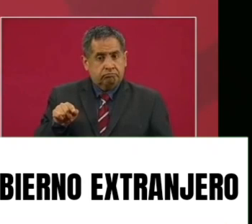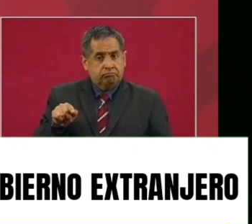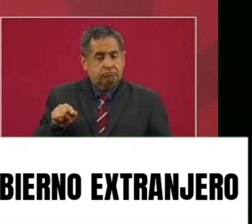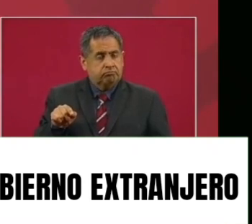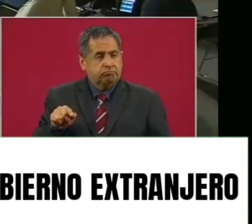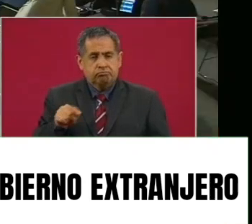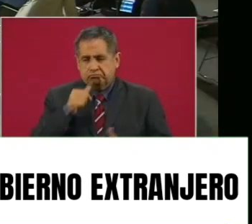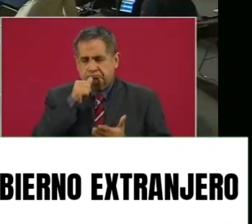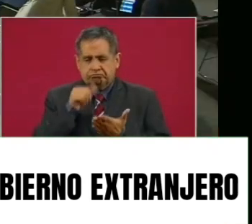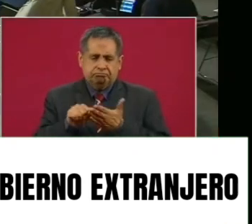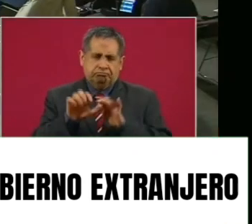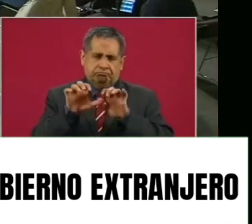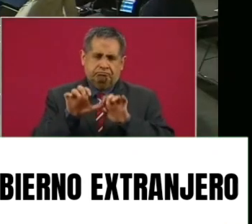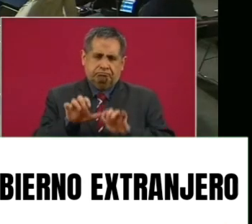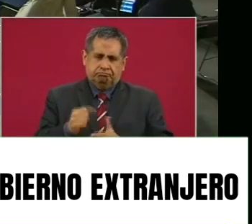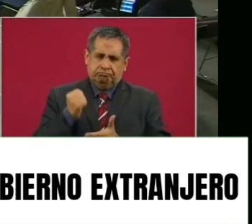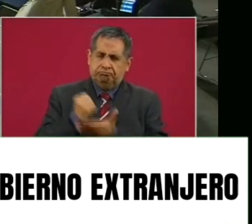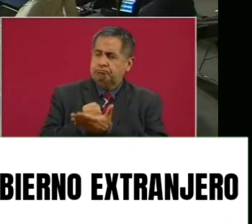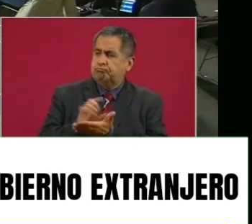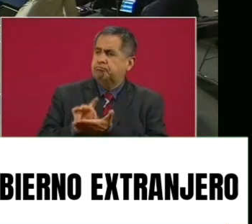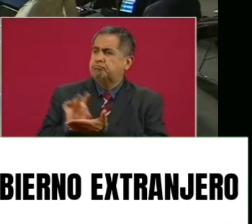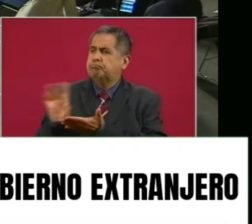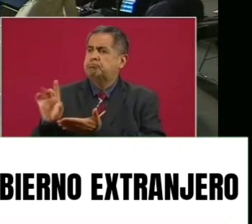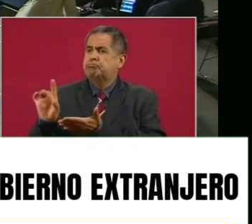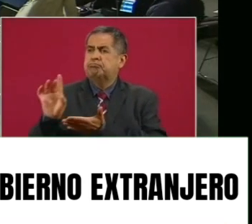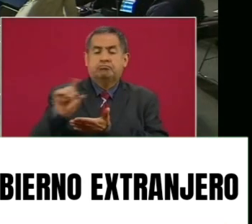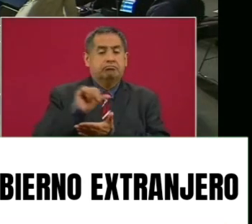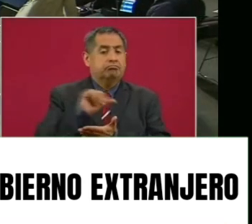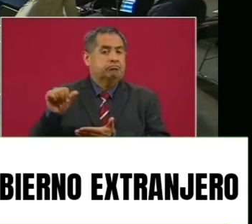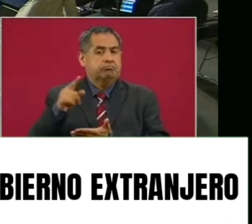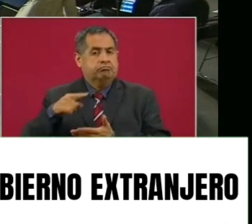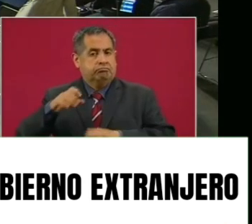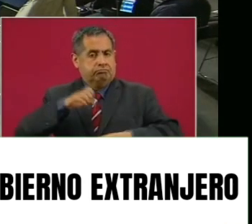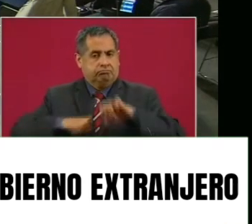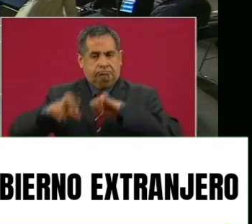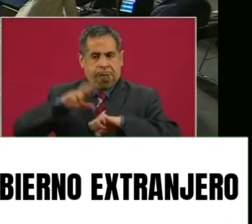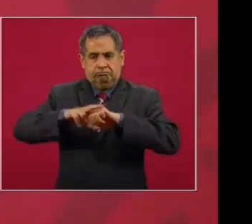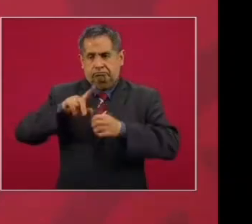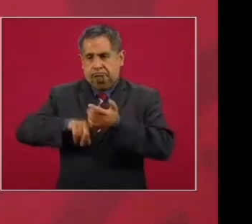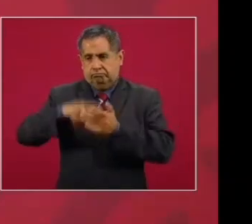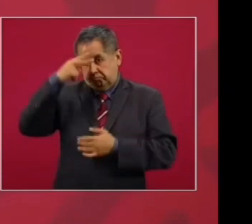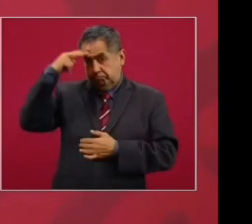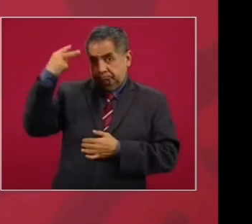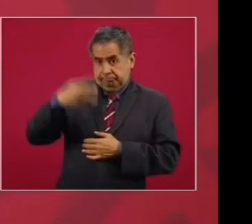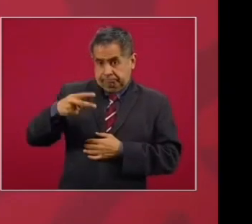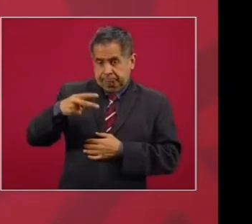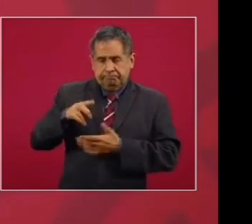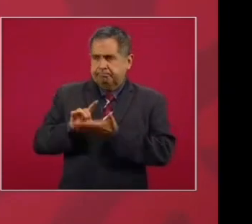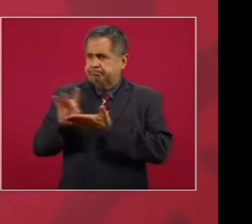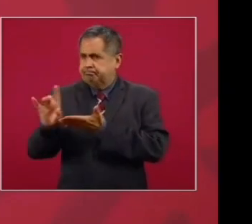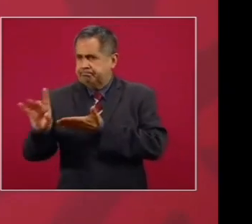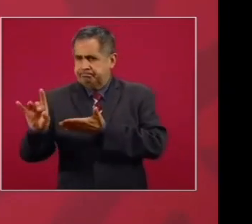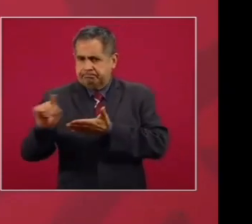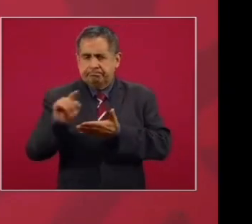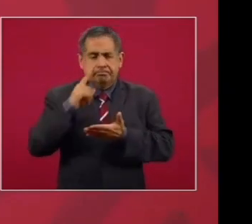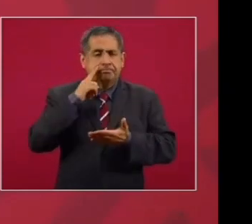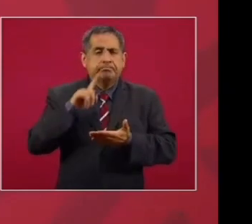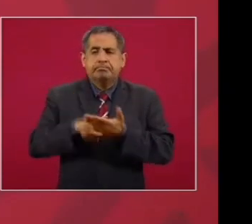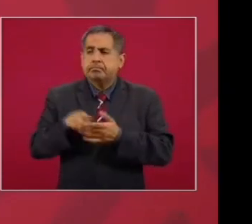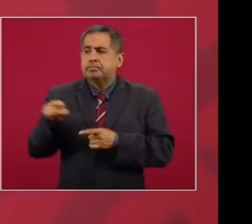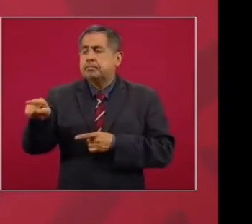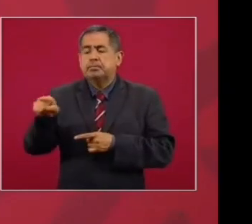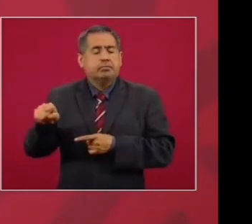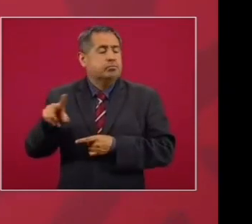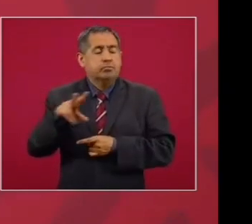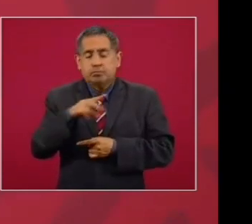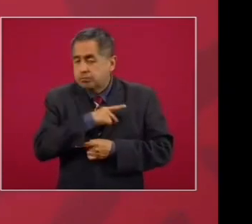un memorándum a embajadores de México, precisamente para que se